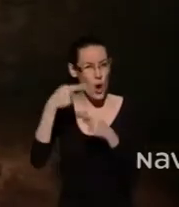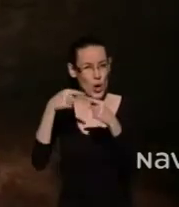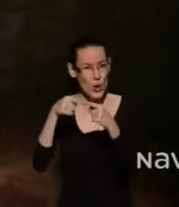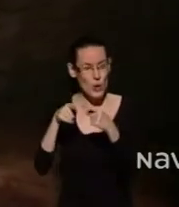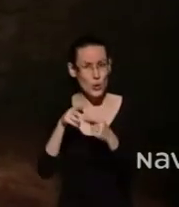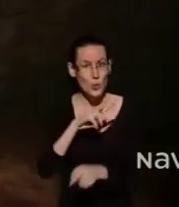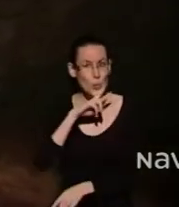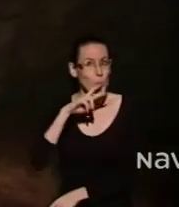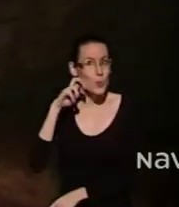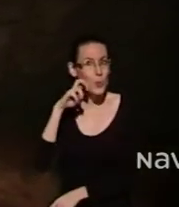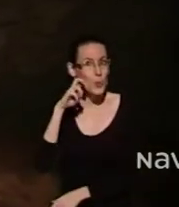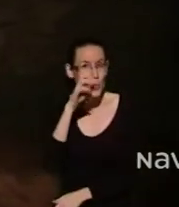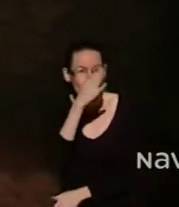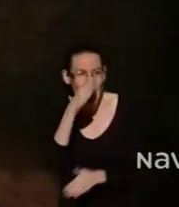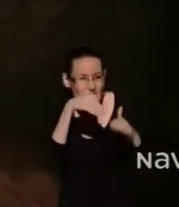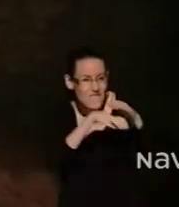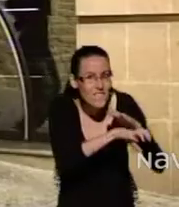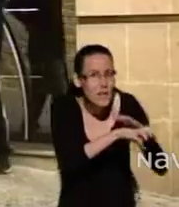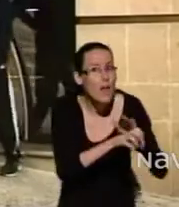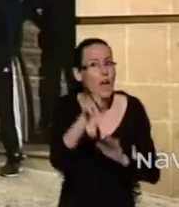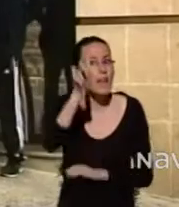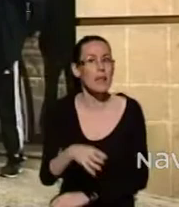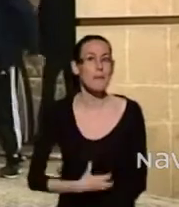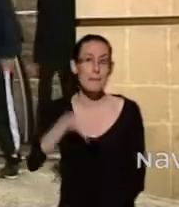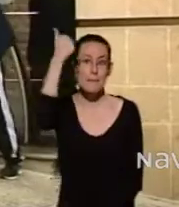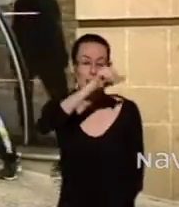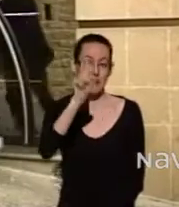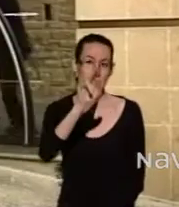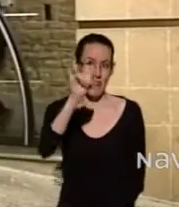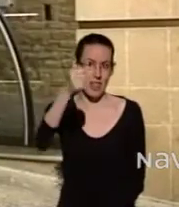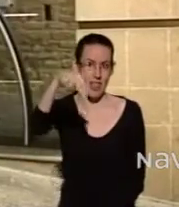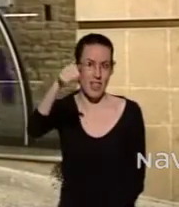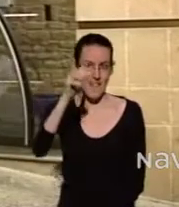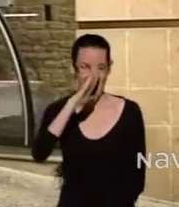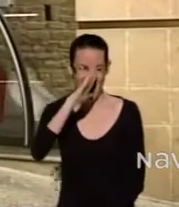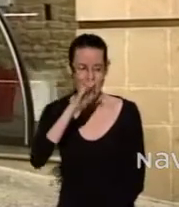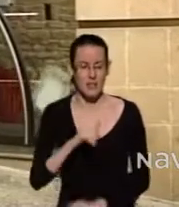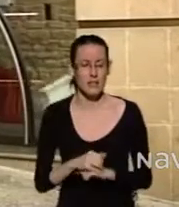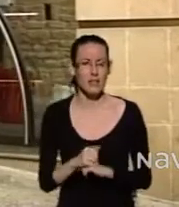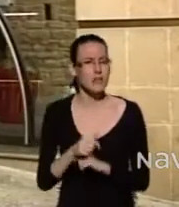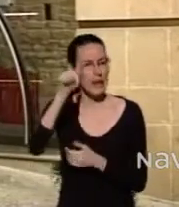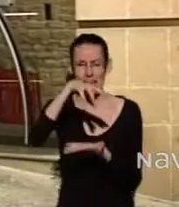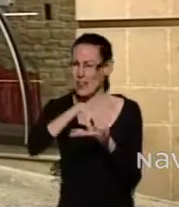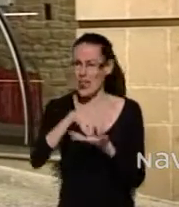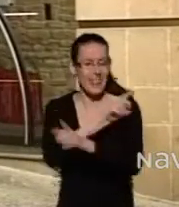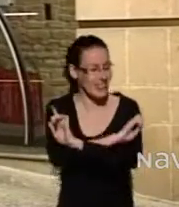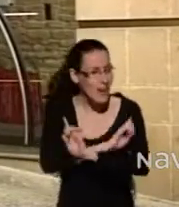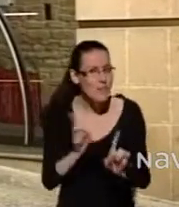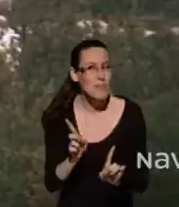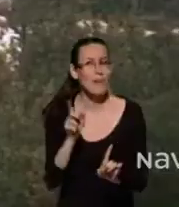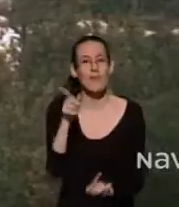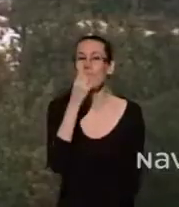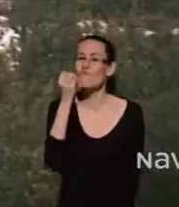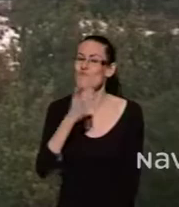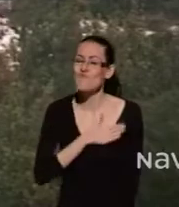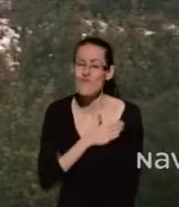e incluso al propio príncipe de Viana. Y lo que tampoco nadie pone en duda es su nobleza y su bondad.